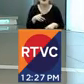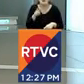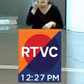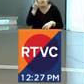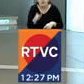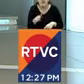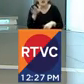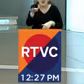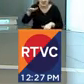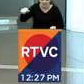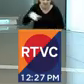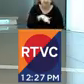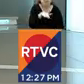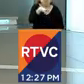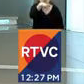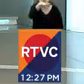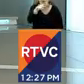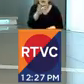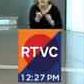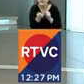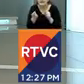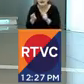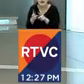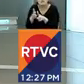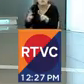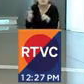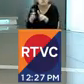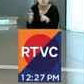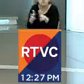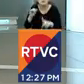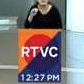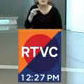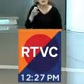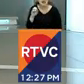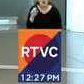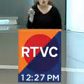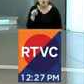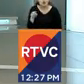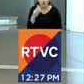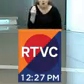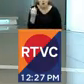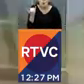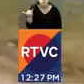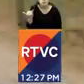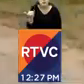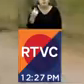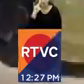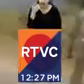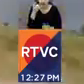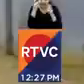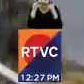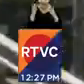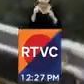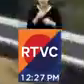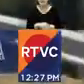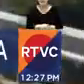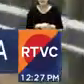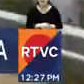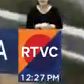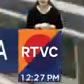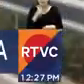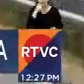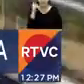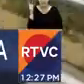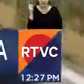un adelantamiento prohibido cerca de los ciclistas del equipo Ineos, que por poco acaba en tragedia. Miren ustedes, en el video se puede apreciar el